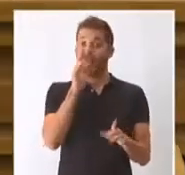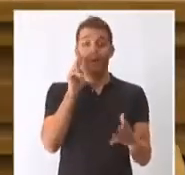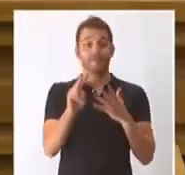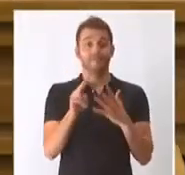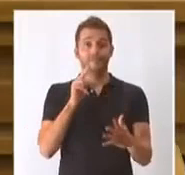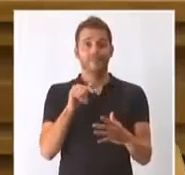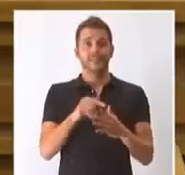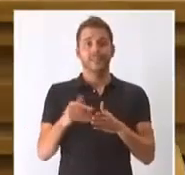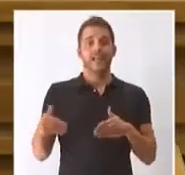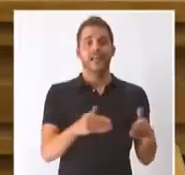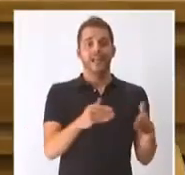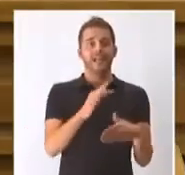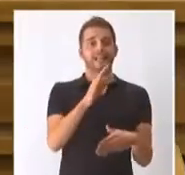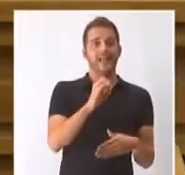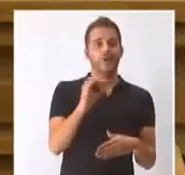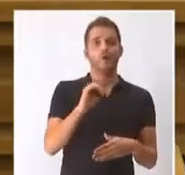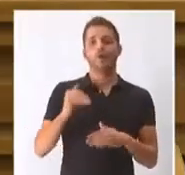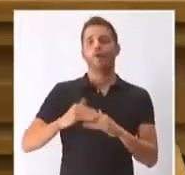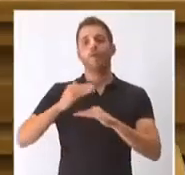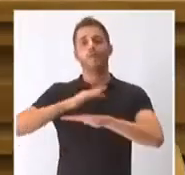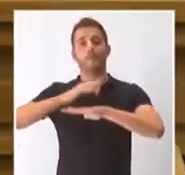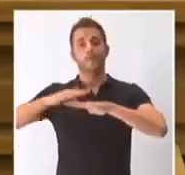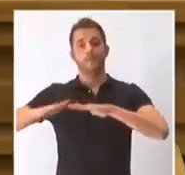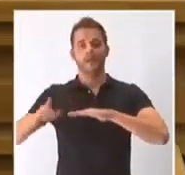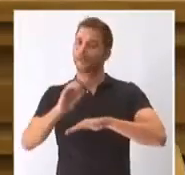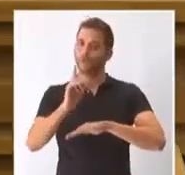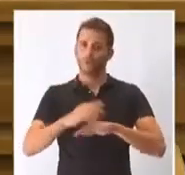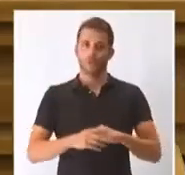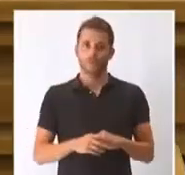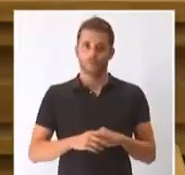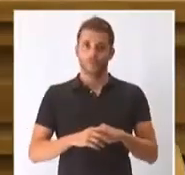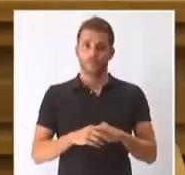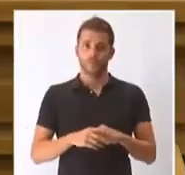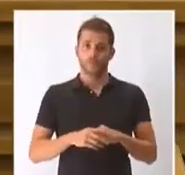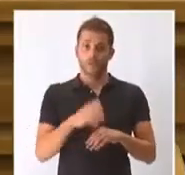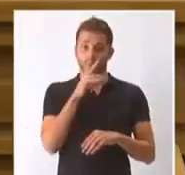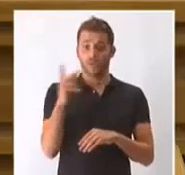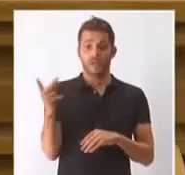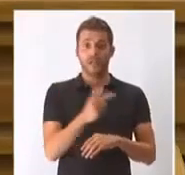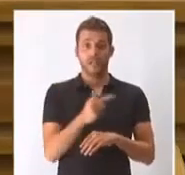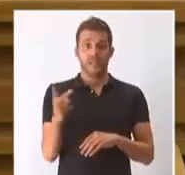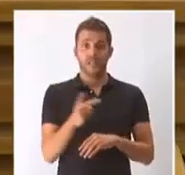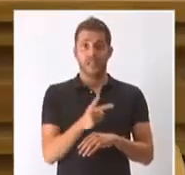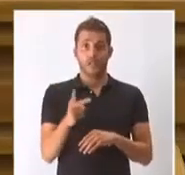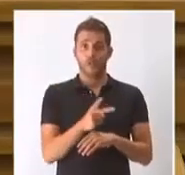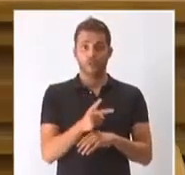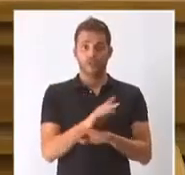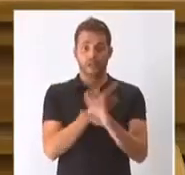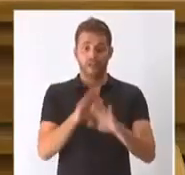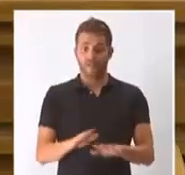del tajo ni del mar menor como como que las dos cosas se están yendo por el mismo se están yendo por el mismo conducto